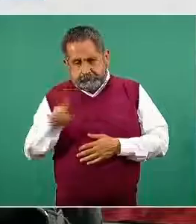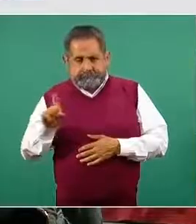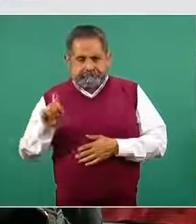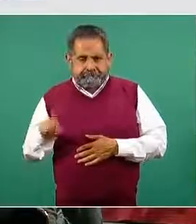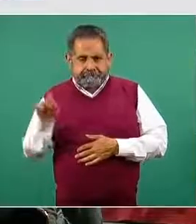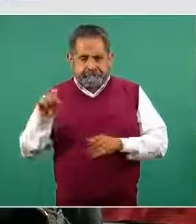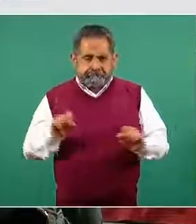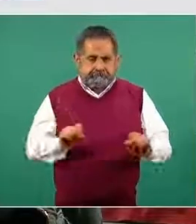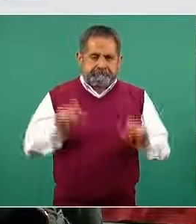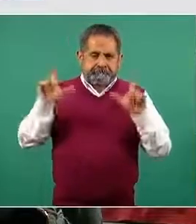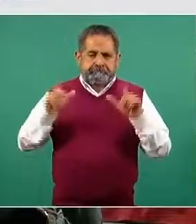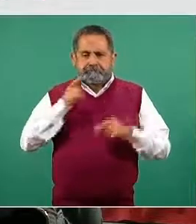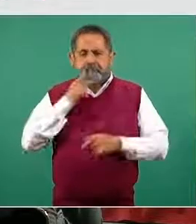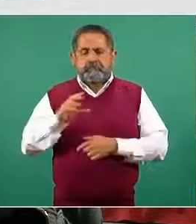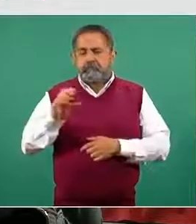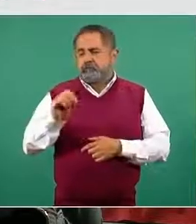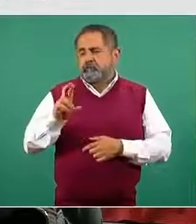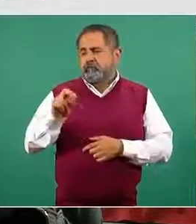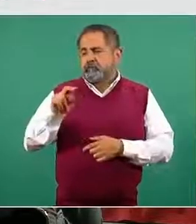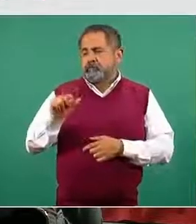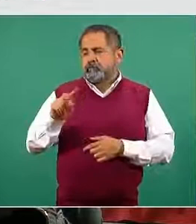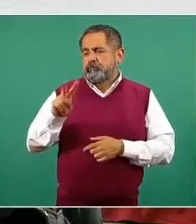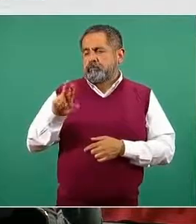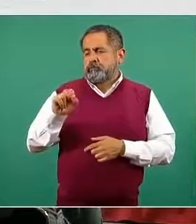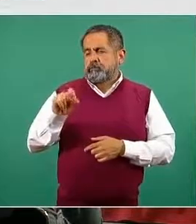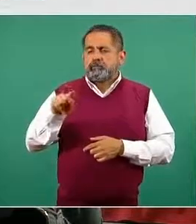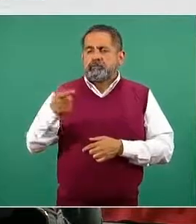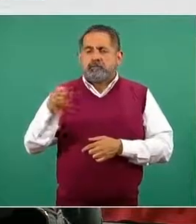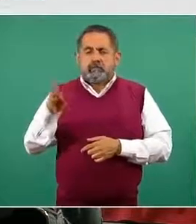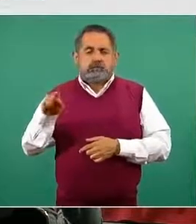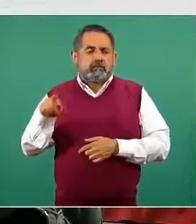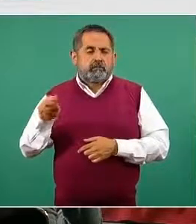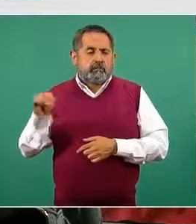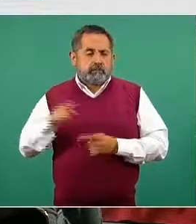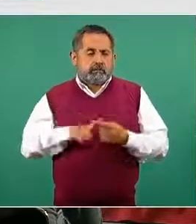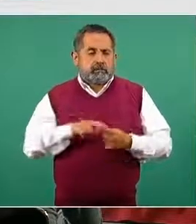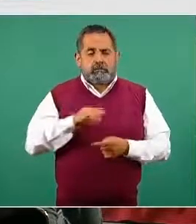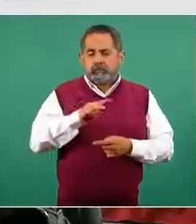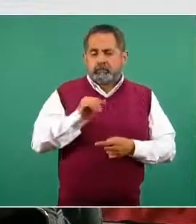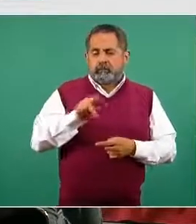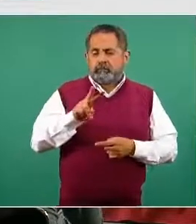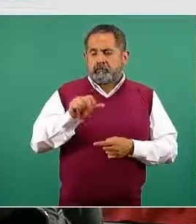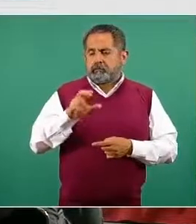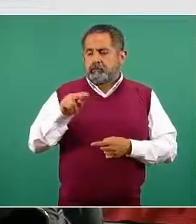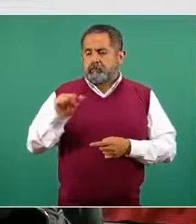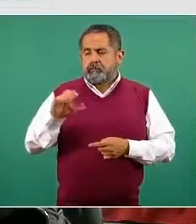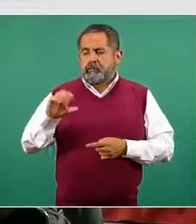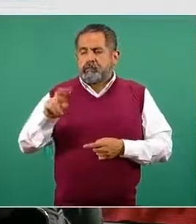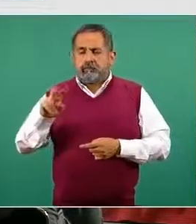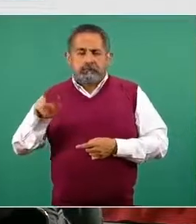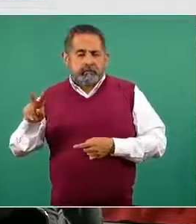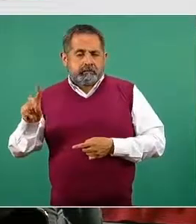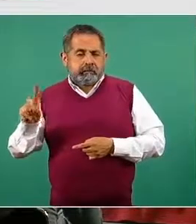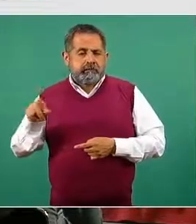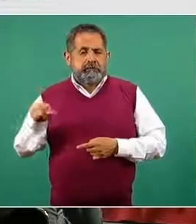información, en este caso coronavirus.gov.mx y vacunación COVID, ¿sí? Y también como dan como alerta la